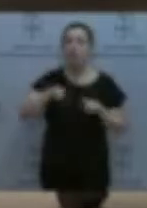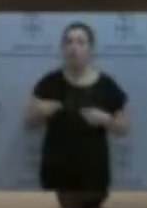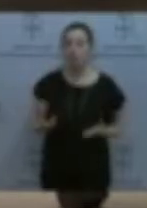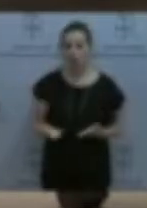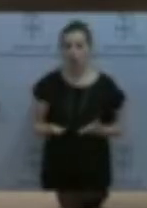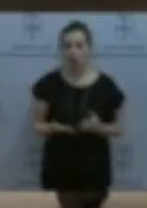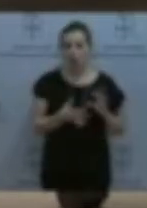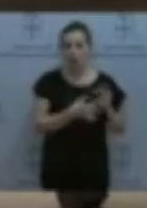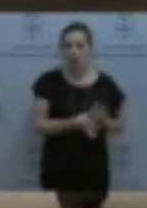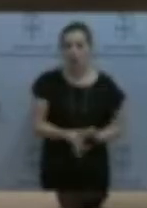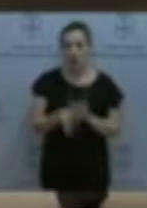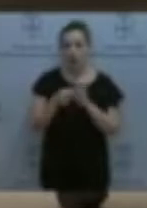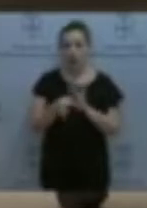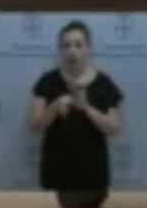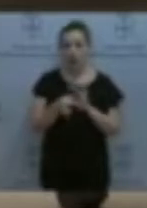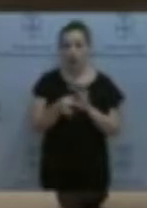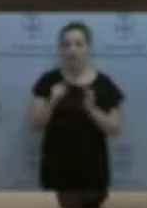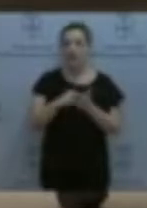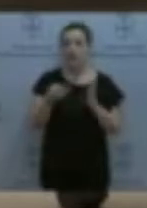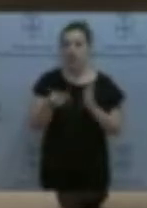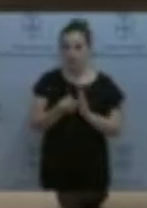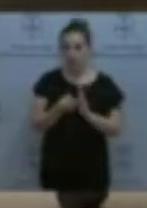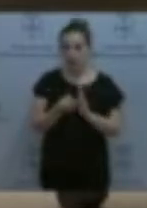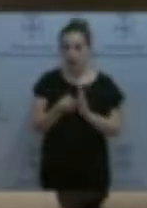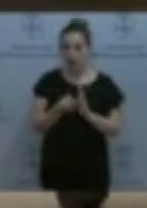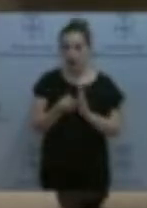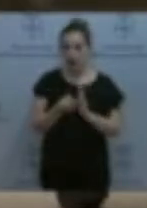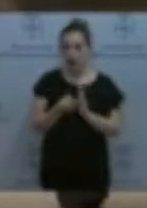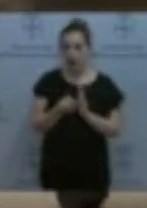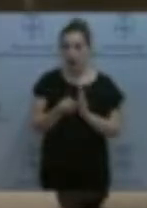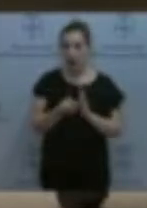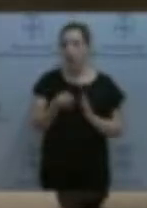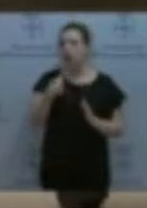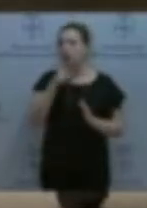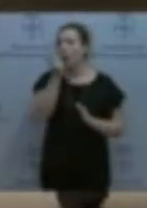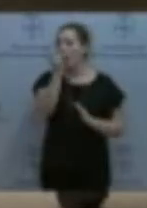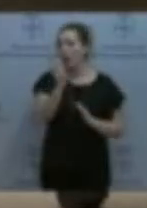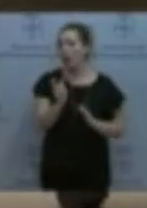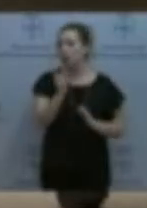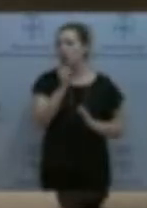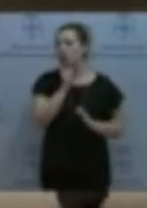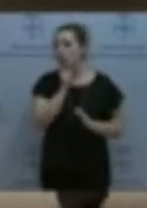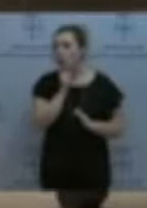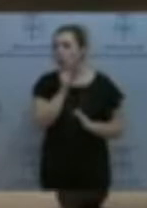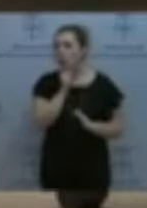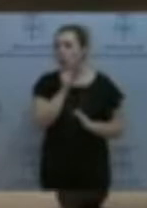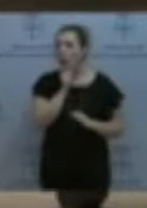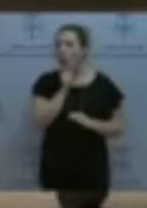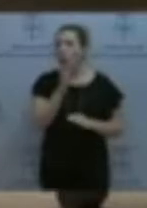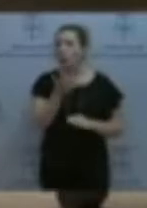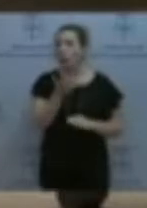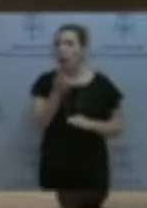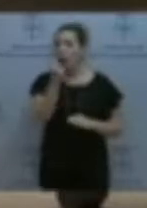de tarificación, con el sistema de cómo fijamos los precios, en tanto en cuanto se fijan en torno a los costes marginales, abre la puerta a la